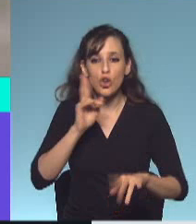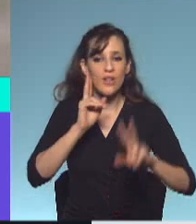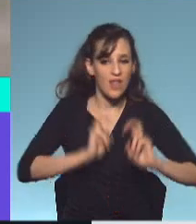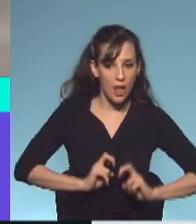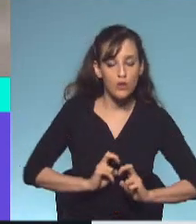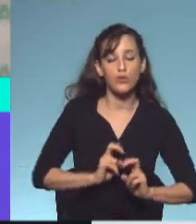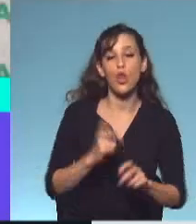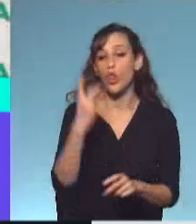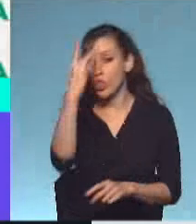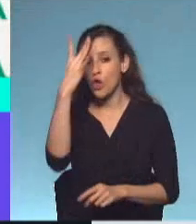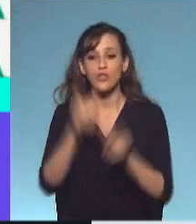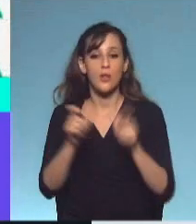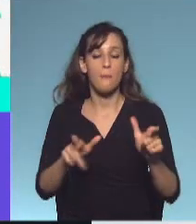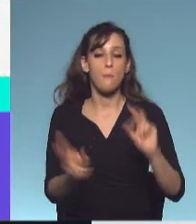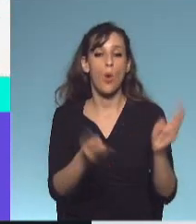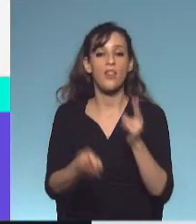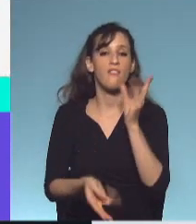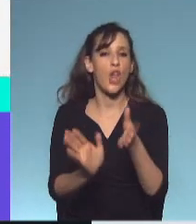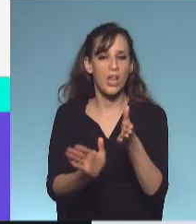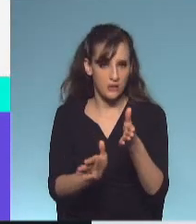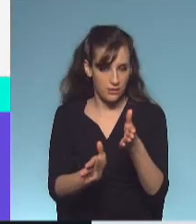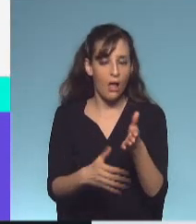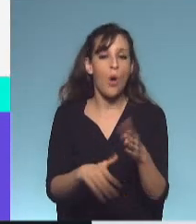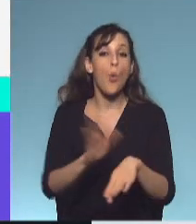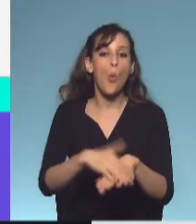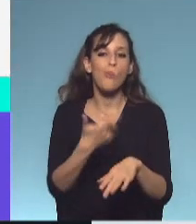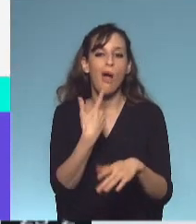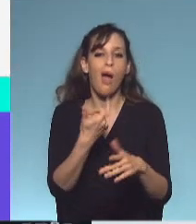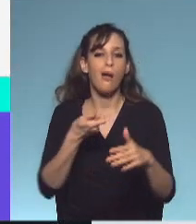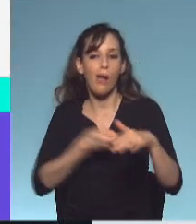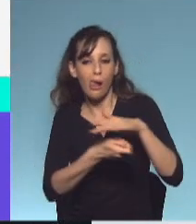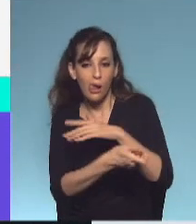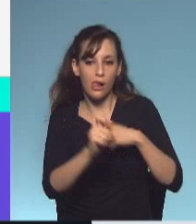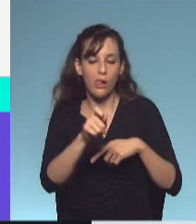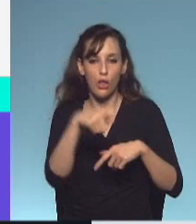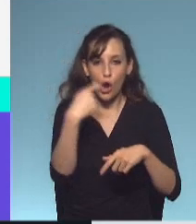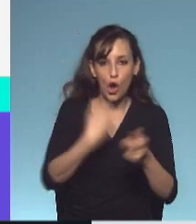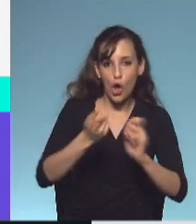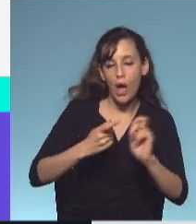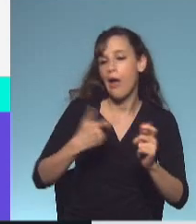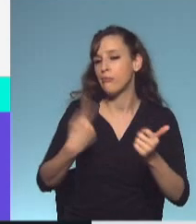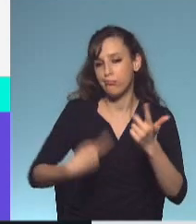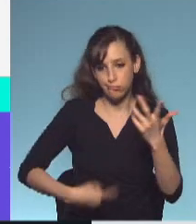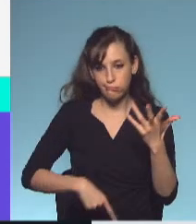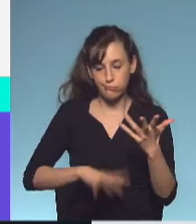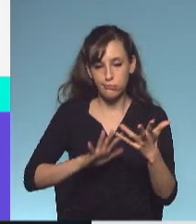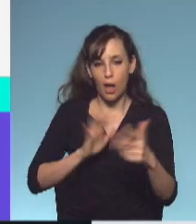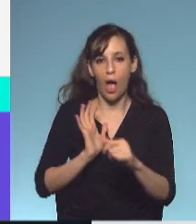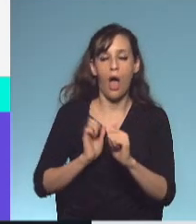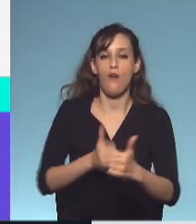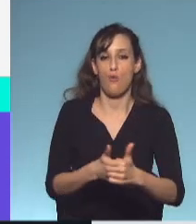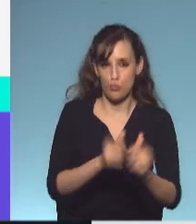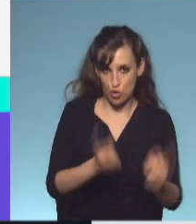12 de muertes violentas vinculadas a delitos como narcotráfico abusos etcétera y tenemos además 6